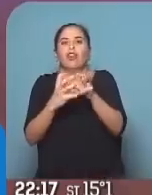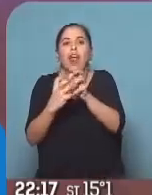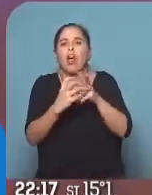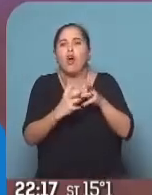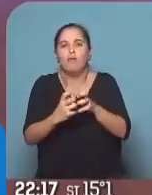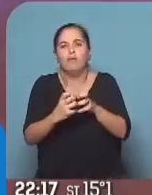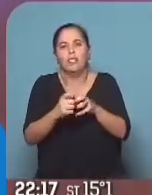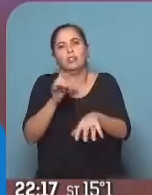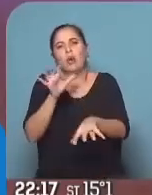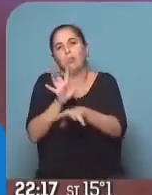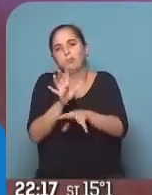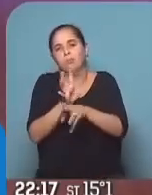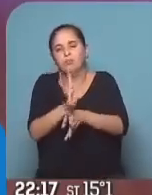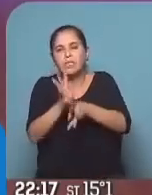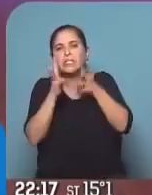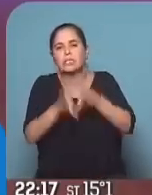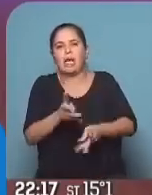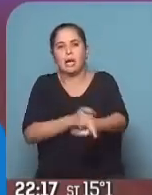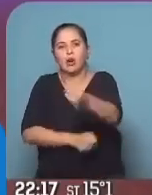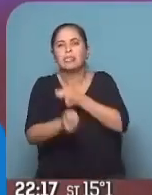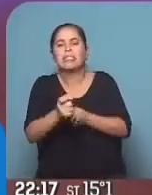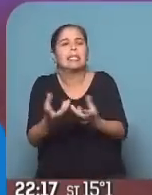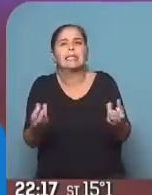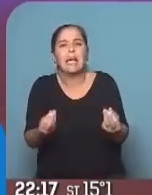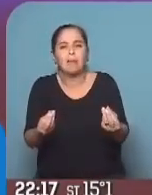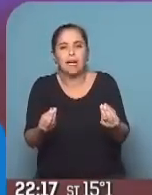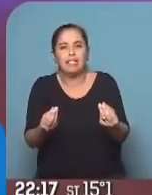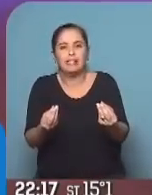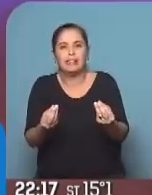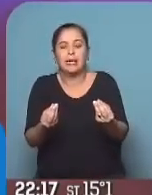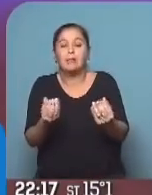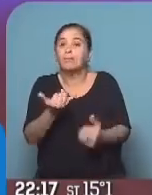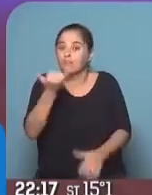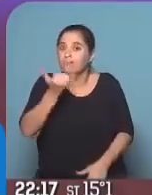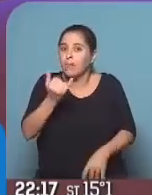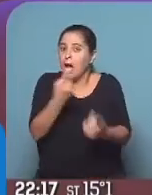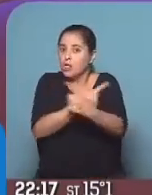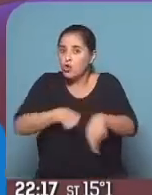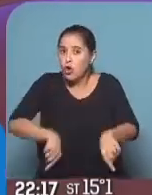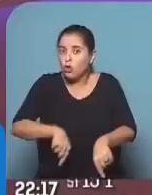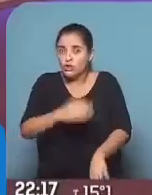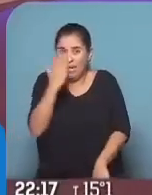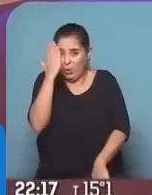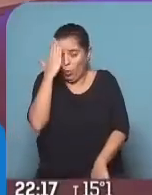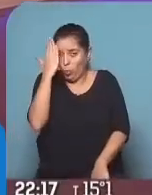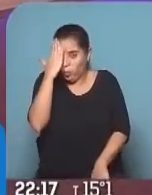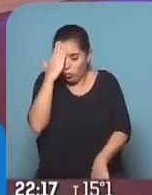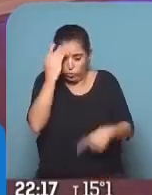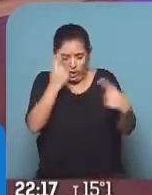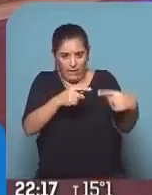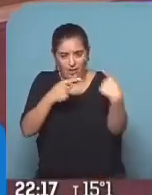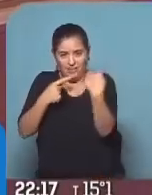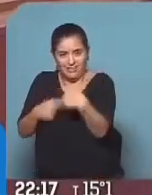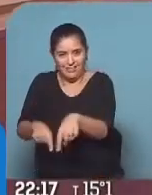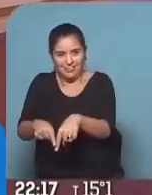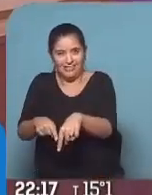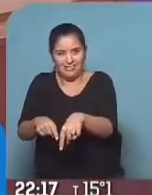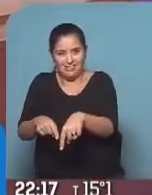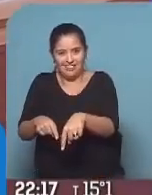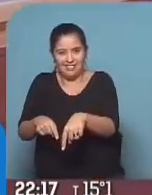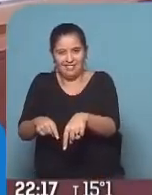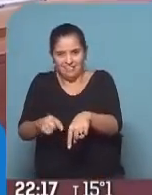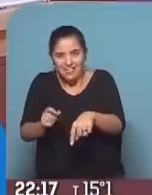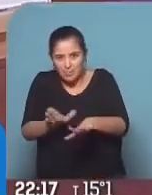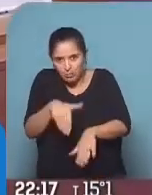llamamos guerra. Ahora bien, hay cuestiones culturales y malos entendidos que en realidad también hacen preguntarse, nos lleva a